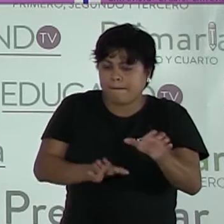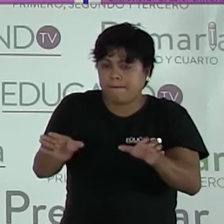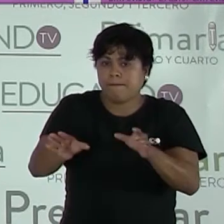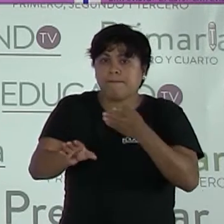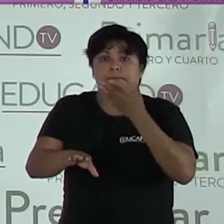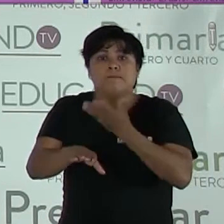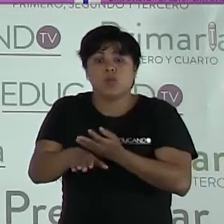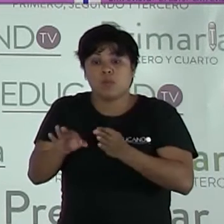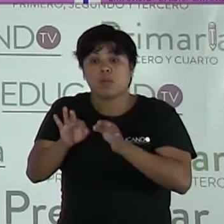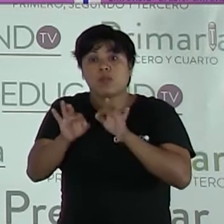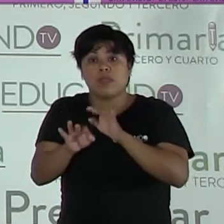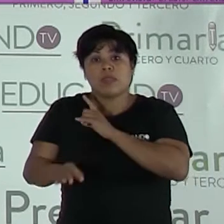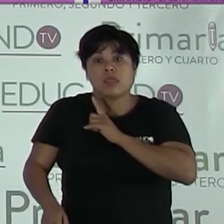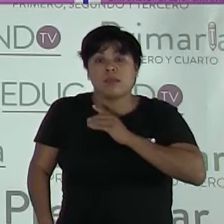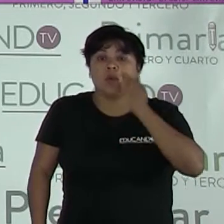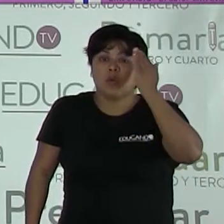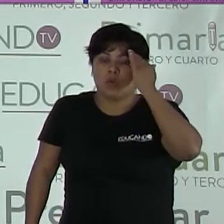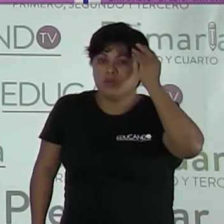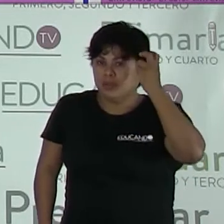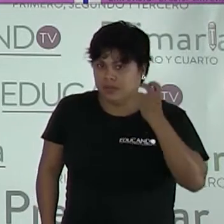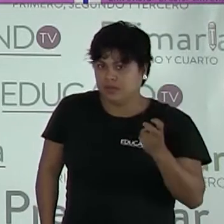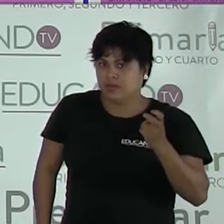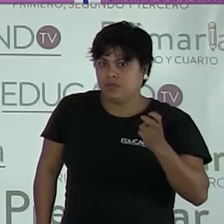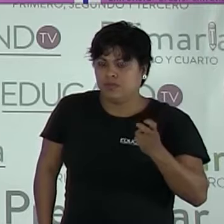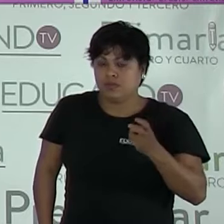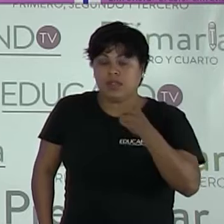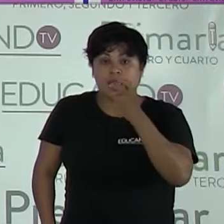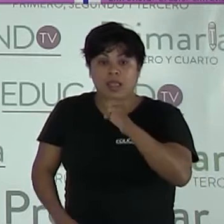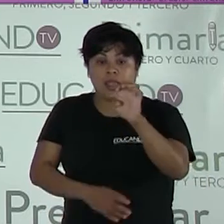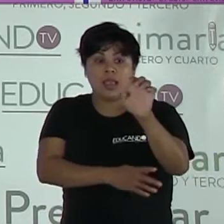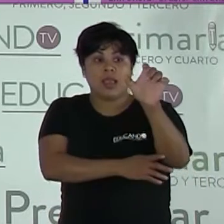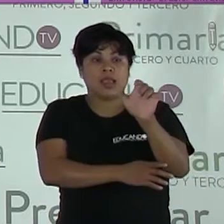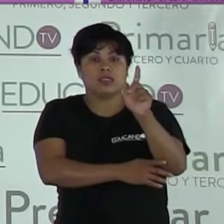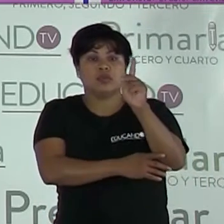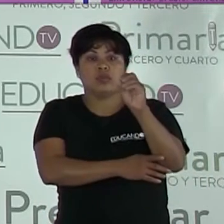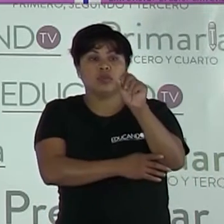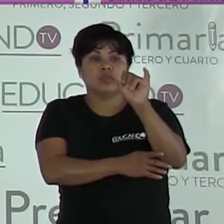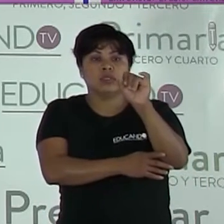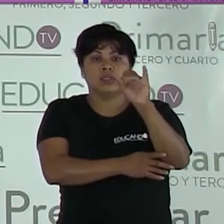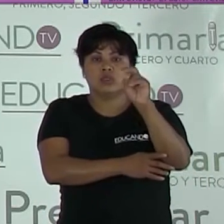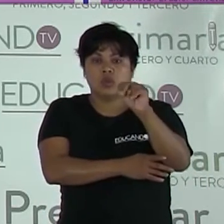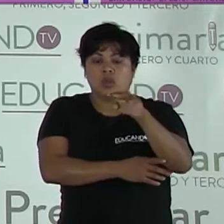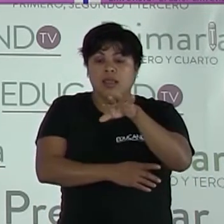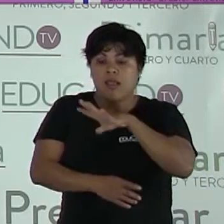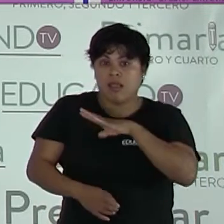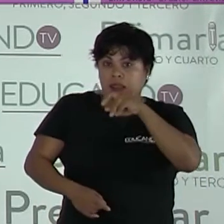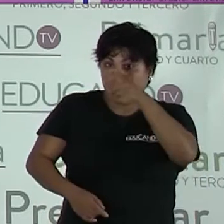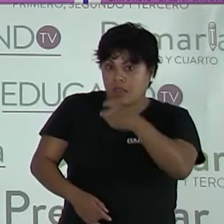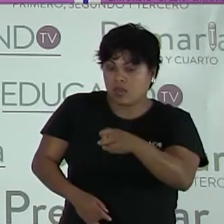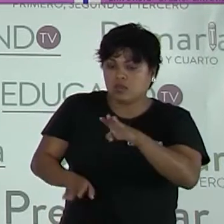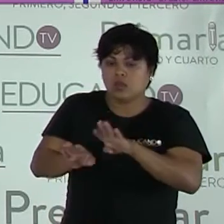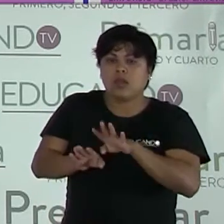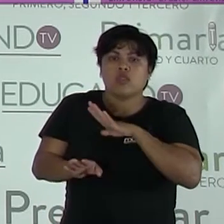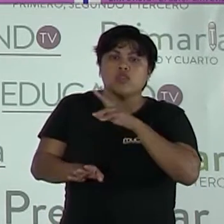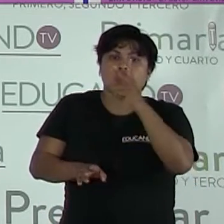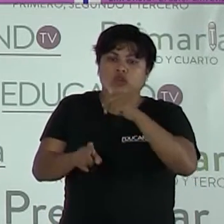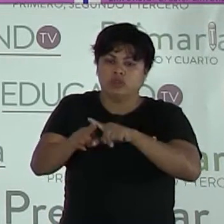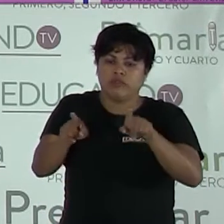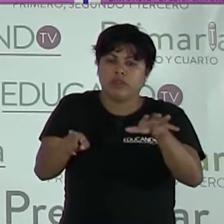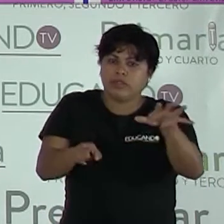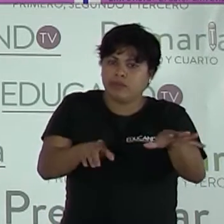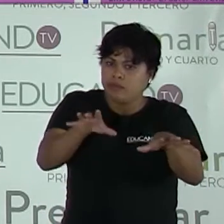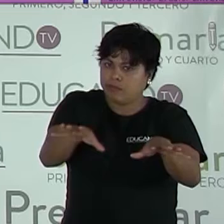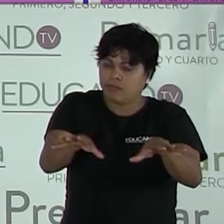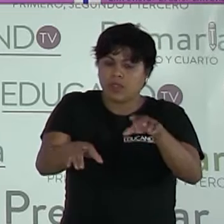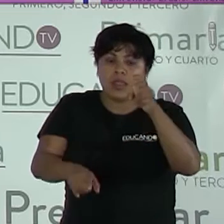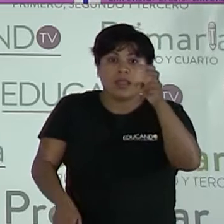Muy importante conocer esta parte. La exposición que manejan ellos de dos formas. La primera,